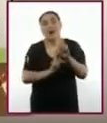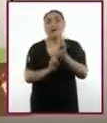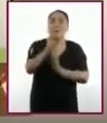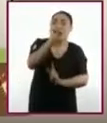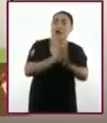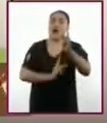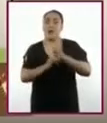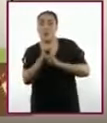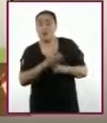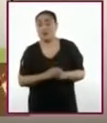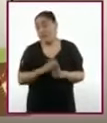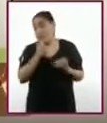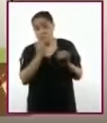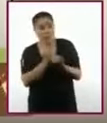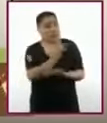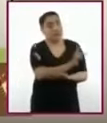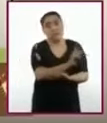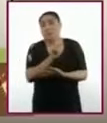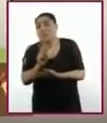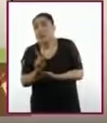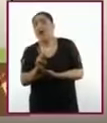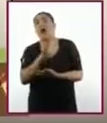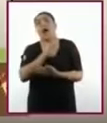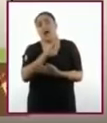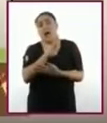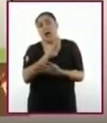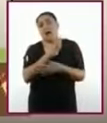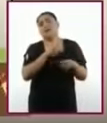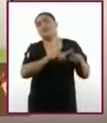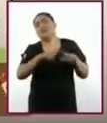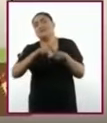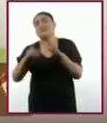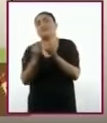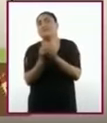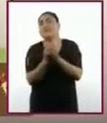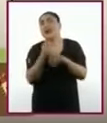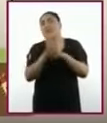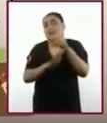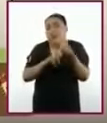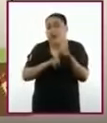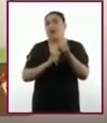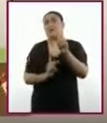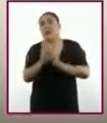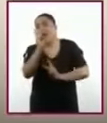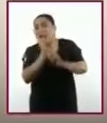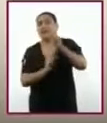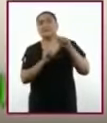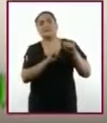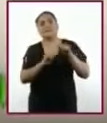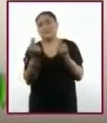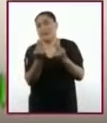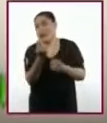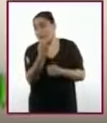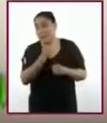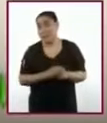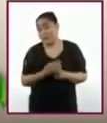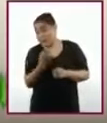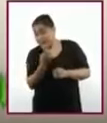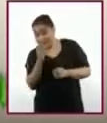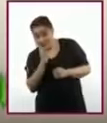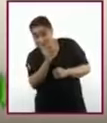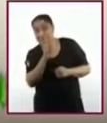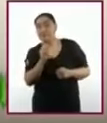Ambas están constituidas por organismos productores y diferentes tipos de organismos consumidores. Esta es una red